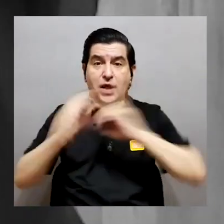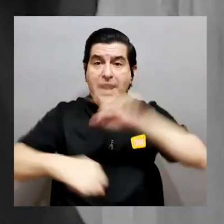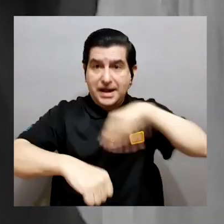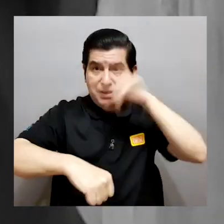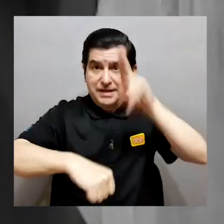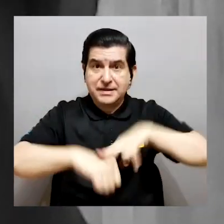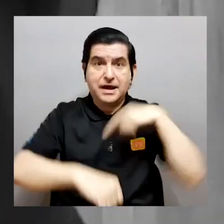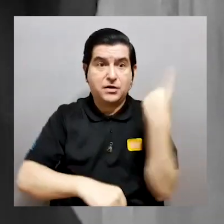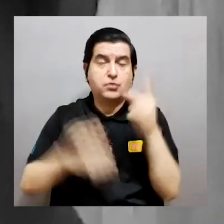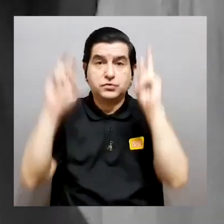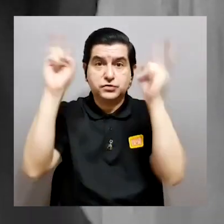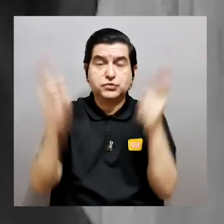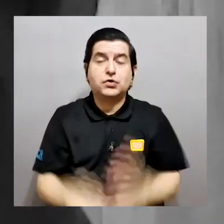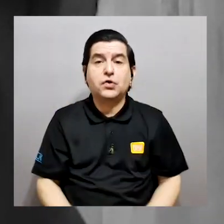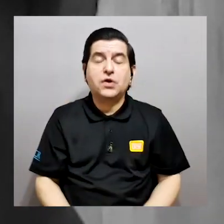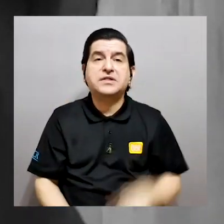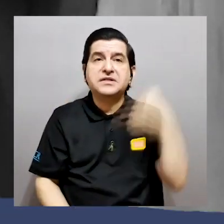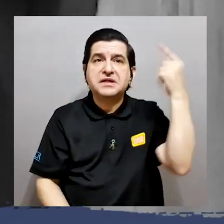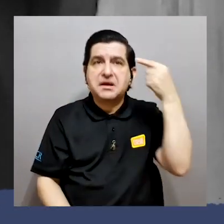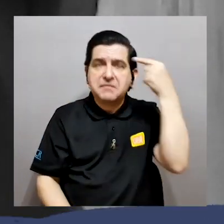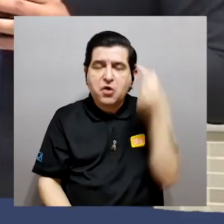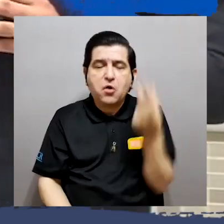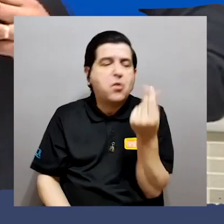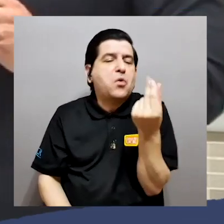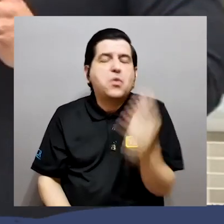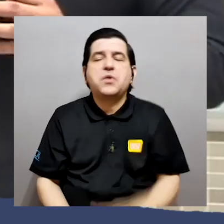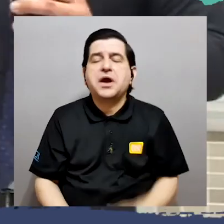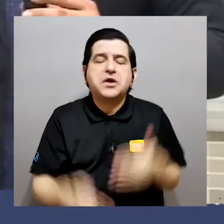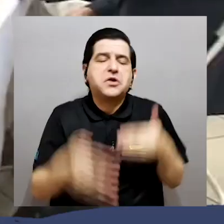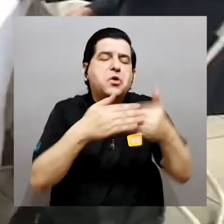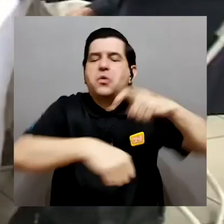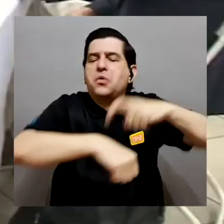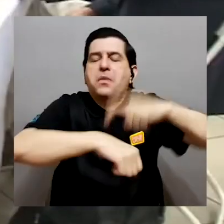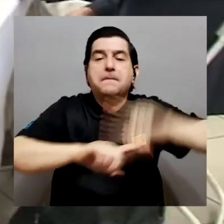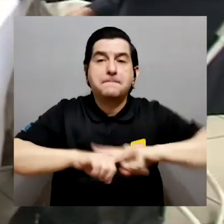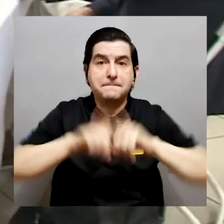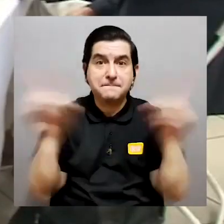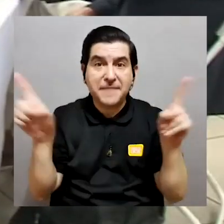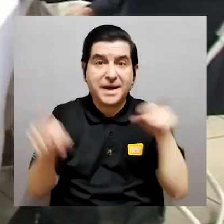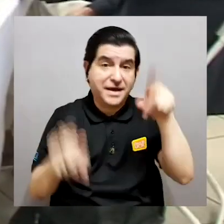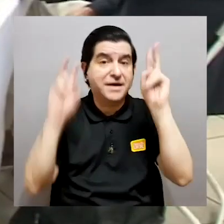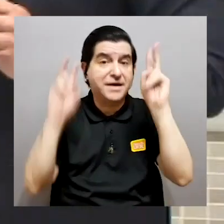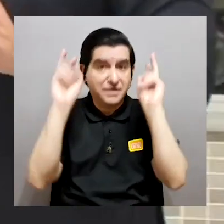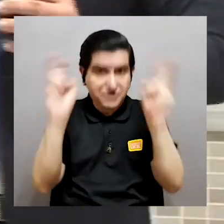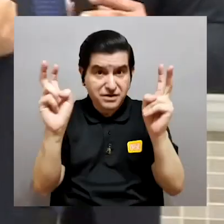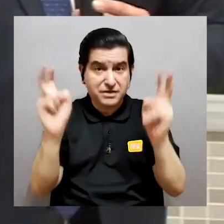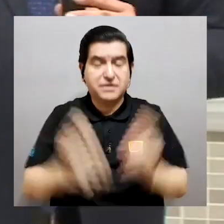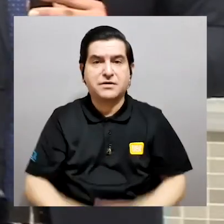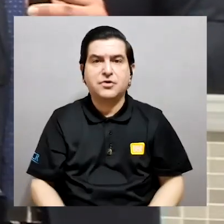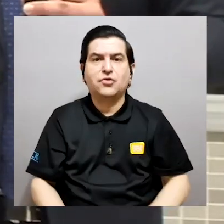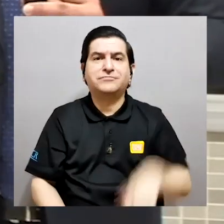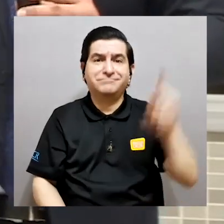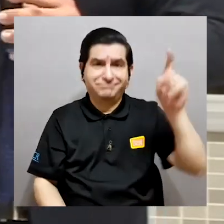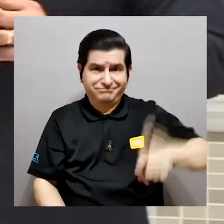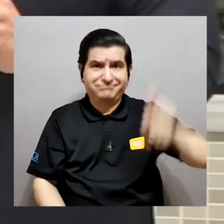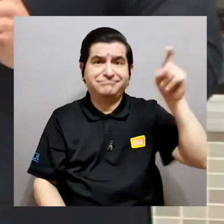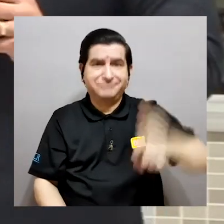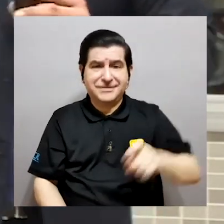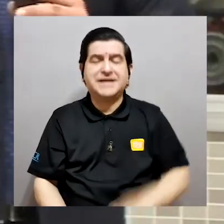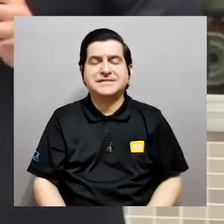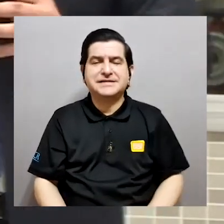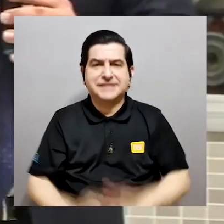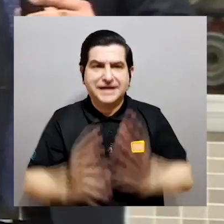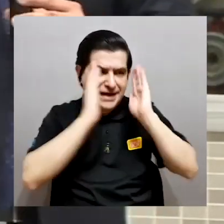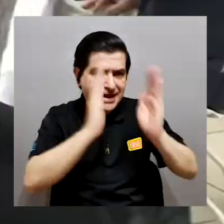diálogo nacional solamente para ver el tema fiscal de corto plazo del Estado, pero sin duda este es un tema que se tiene